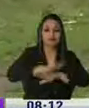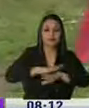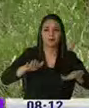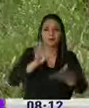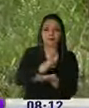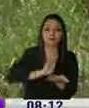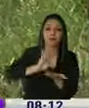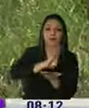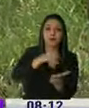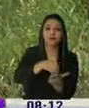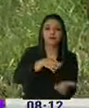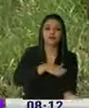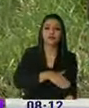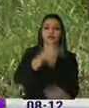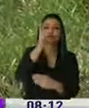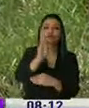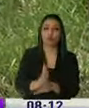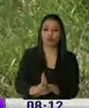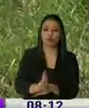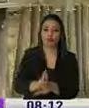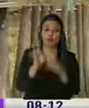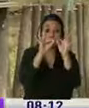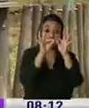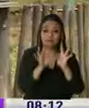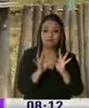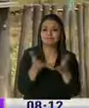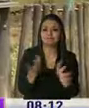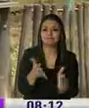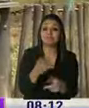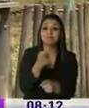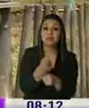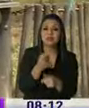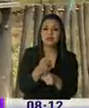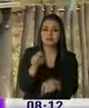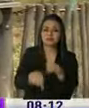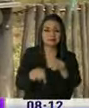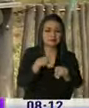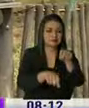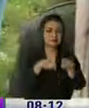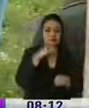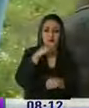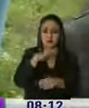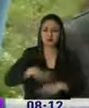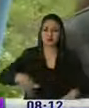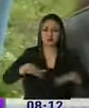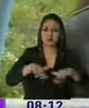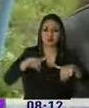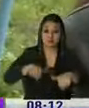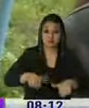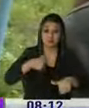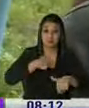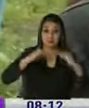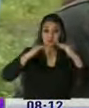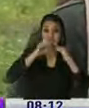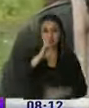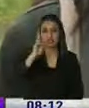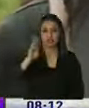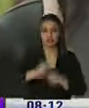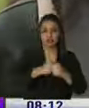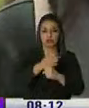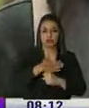Sur. La falta de mantenimiento ha sido un factor para que este lugar se encuentre en malas condiciones. Yo vivo aquí 22 años